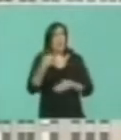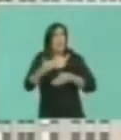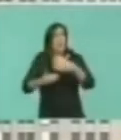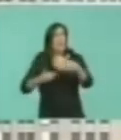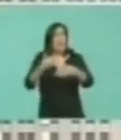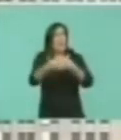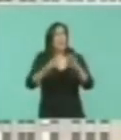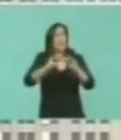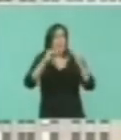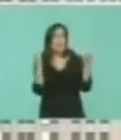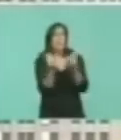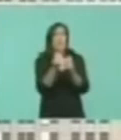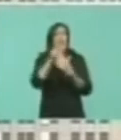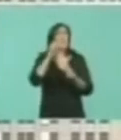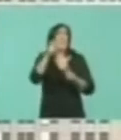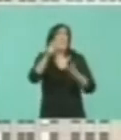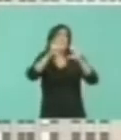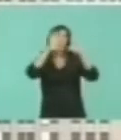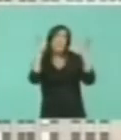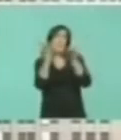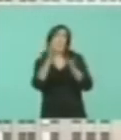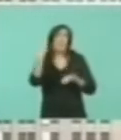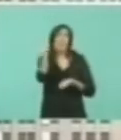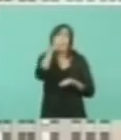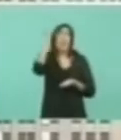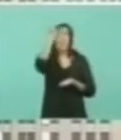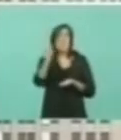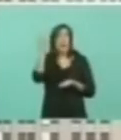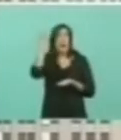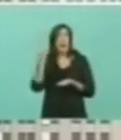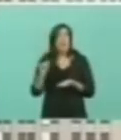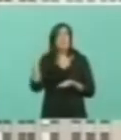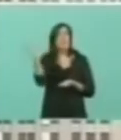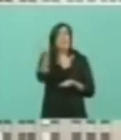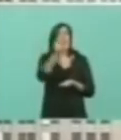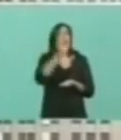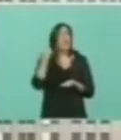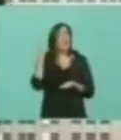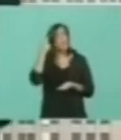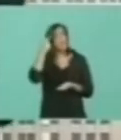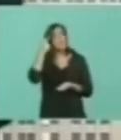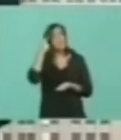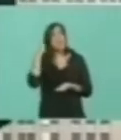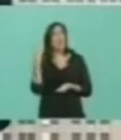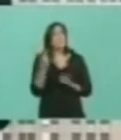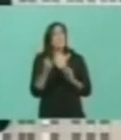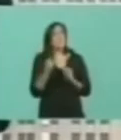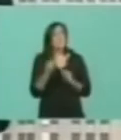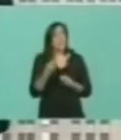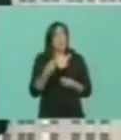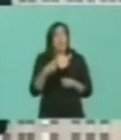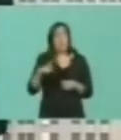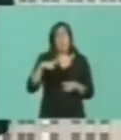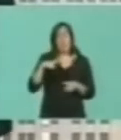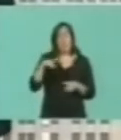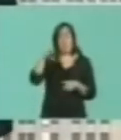más la totalidad de los países en el mundo son absolutamente renuentes a dejar en manos de